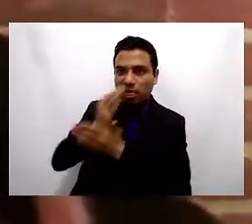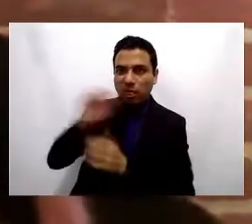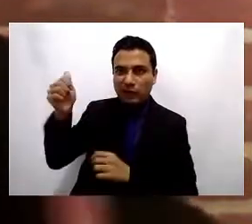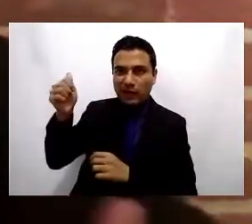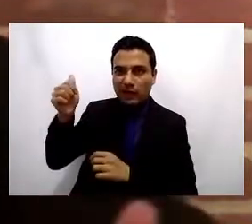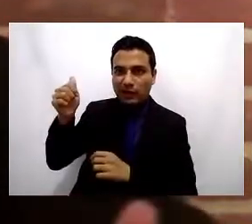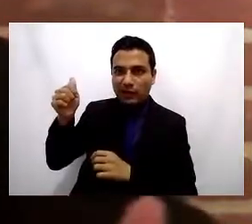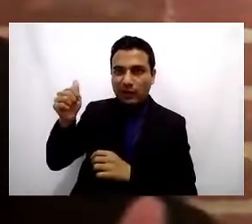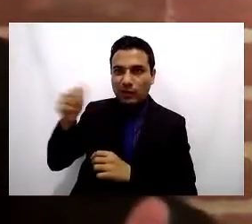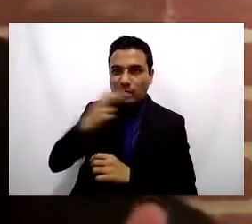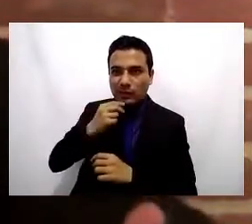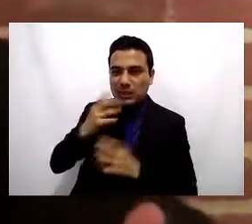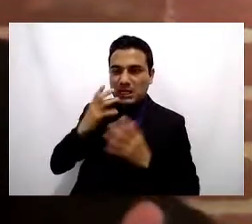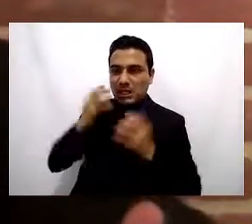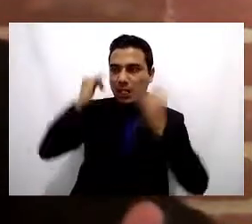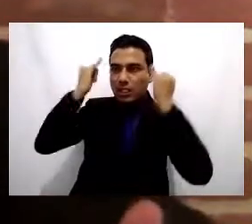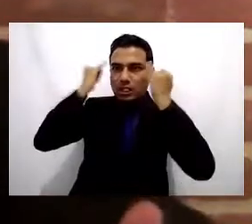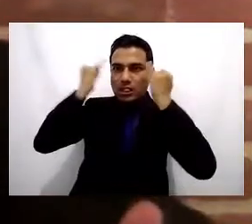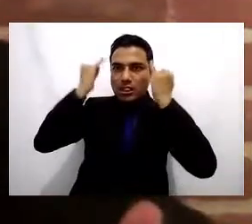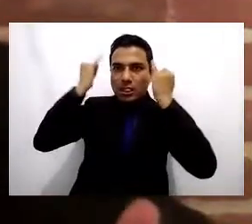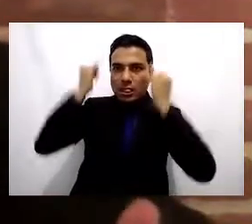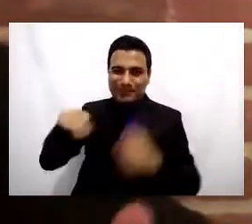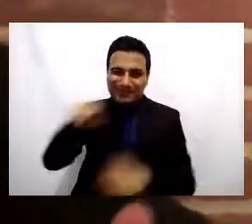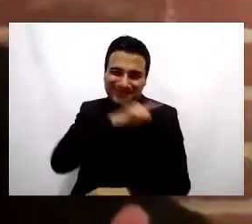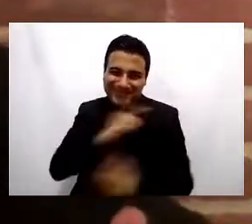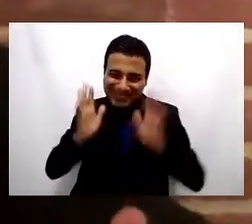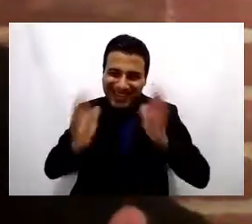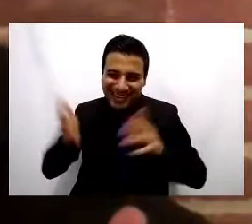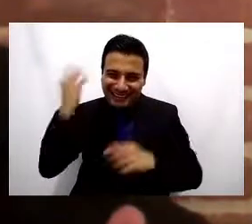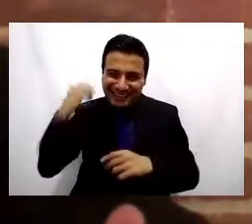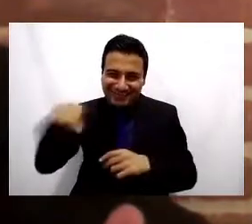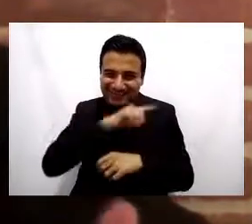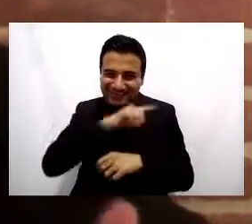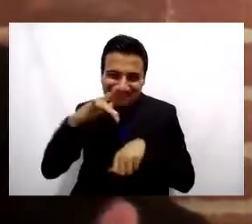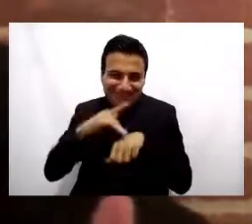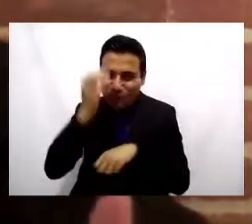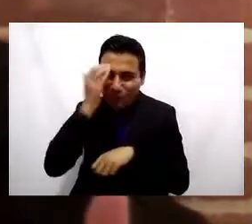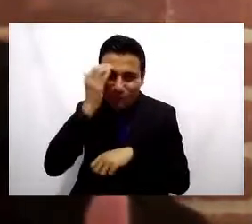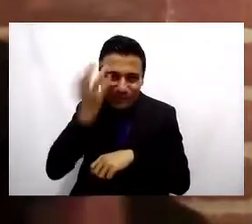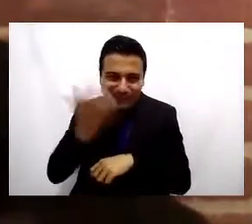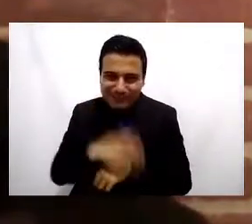los celos? Todos nosotros lo hemos vivido alguna vez.